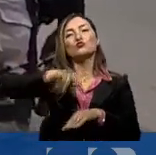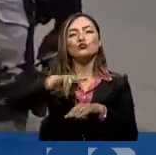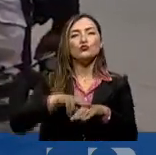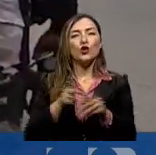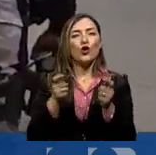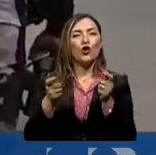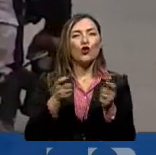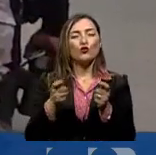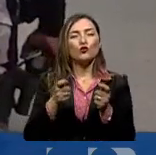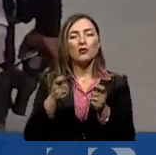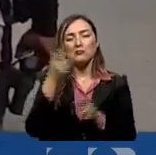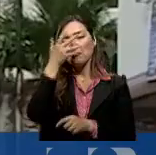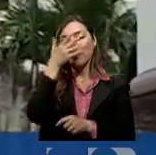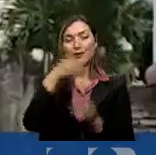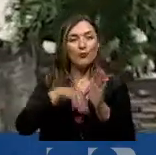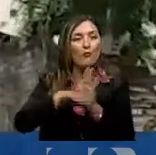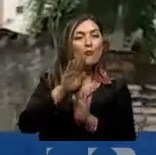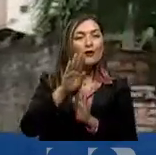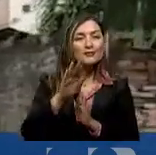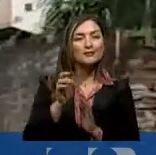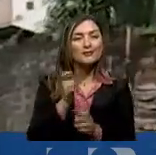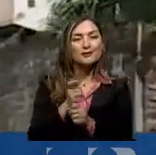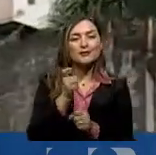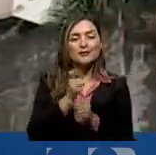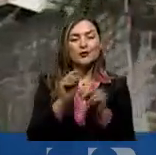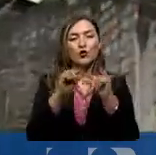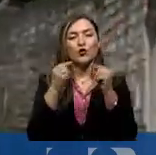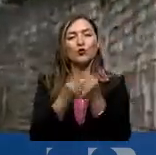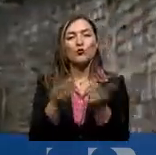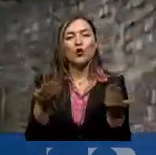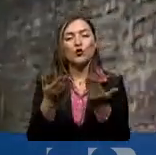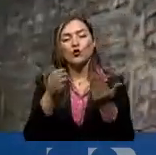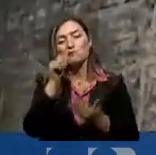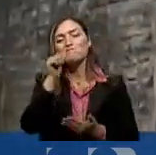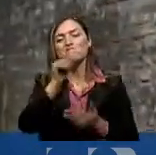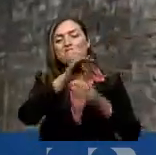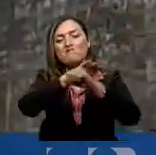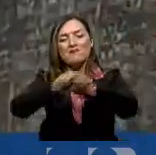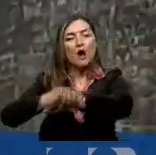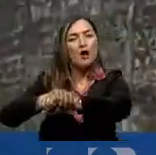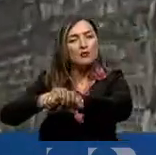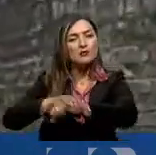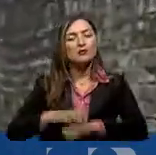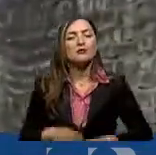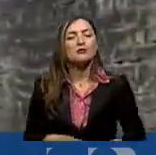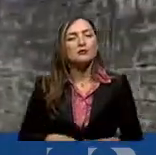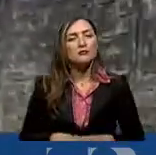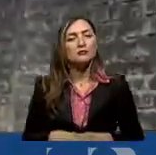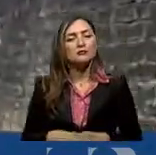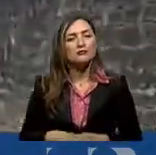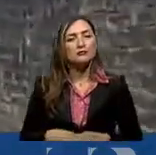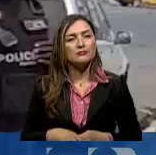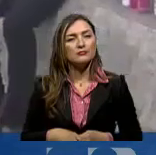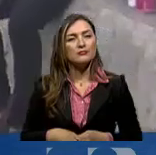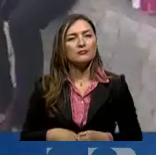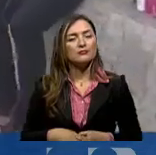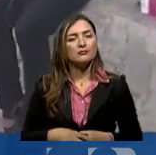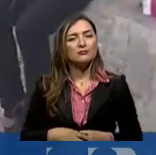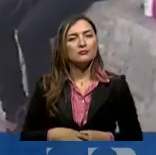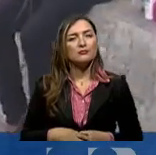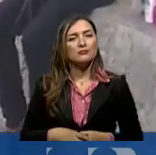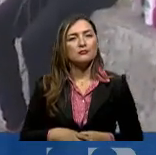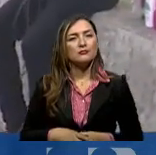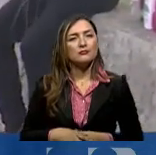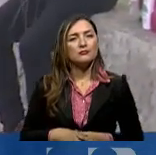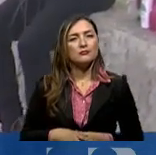los controles en Esmeraldas a fin de capturar a las bandas antidelincuenciales que han desatado una crisis en el sector comercial. Estamos